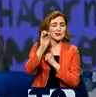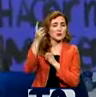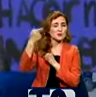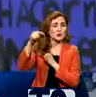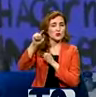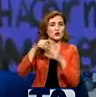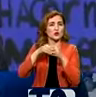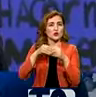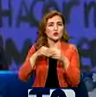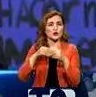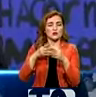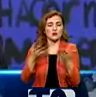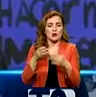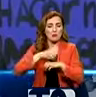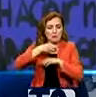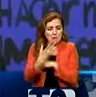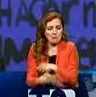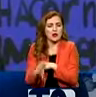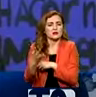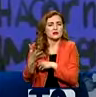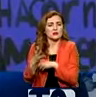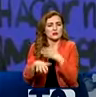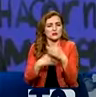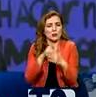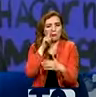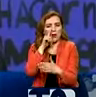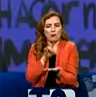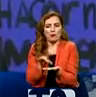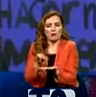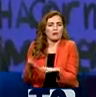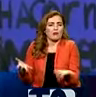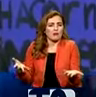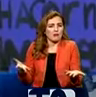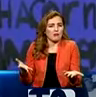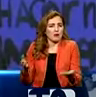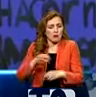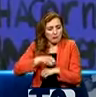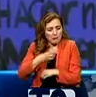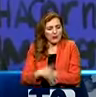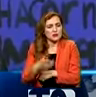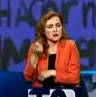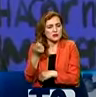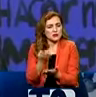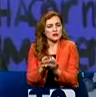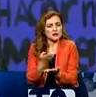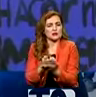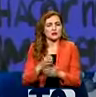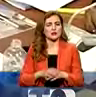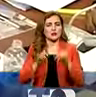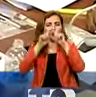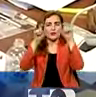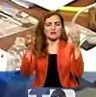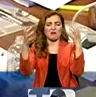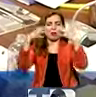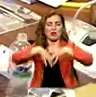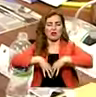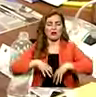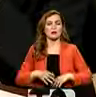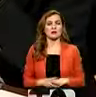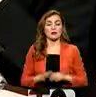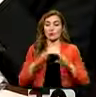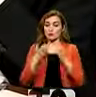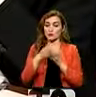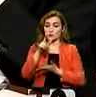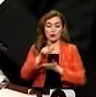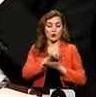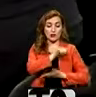de dólares. Sería esa la pérdida, una pérdida a nivel de desempleo y una pérdida a nivel de cierre de empresas. Una vez que la comisión aprobó